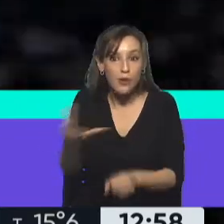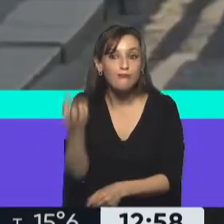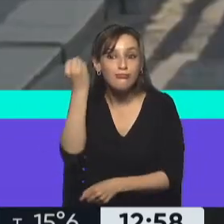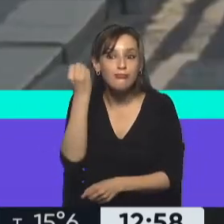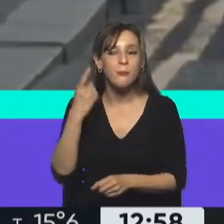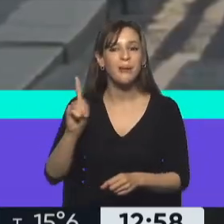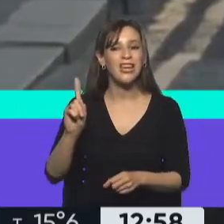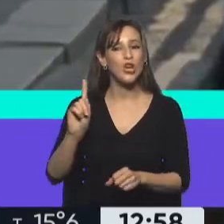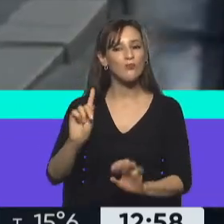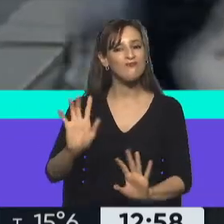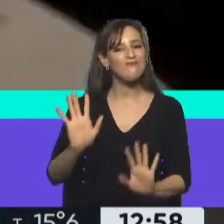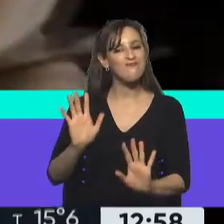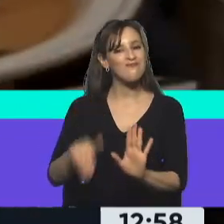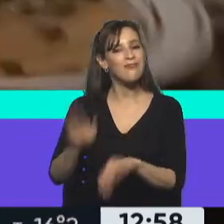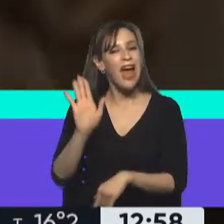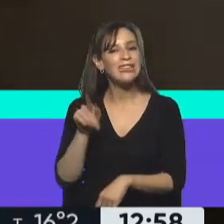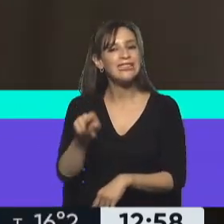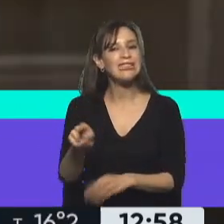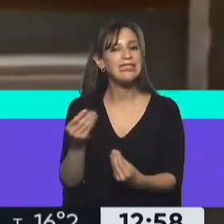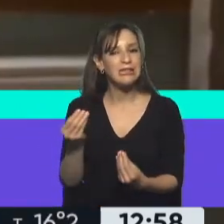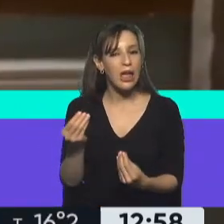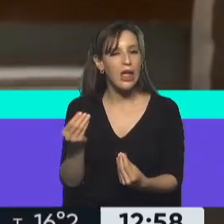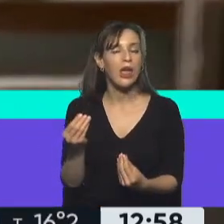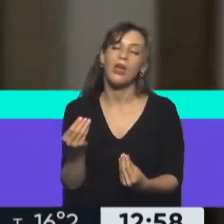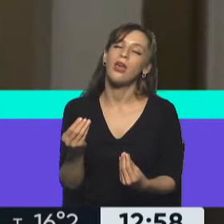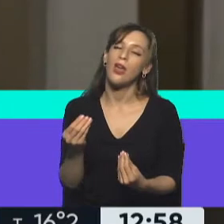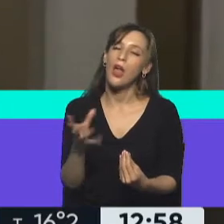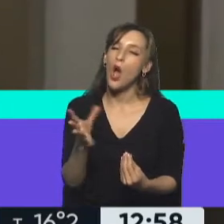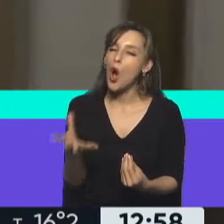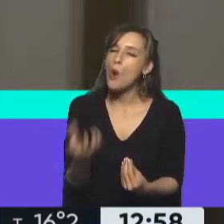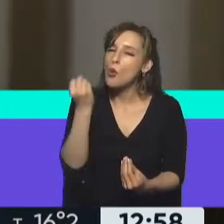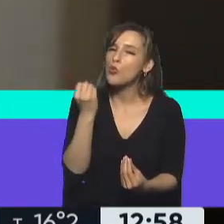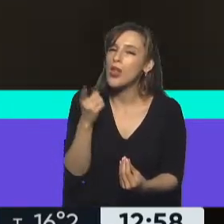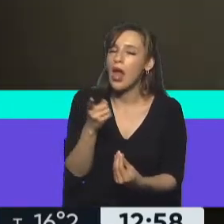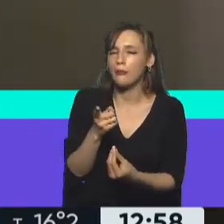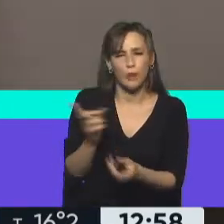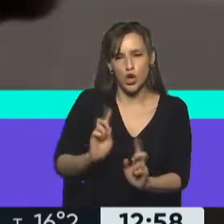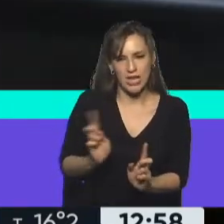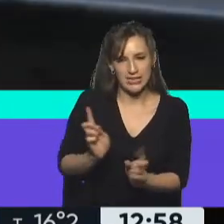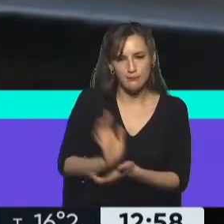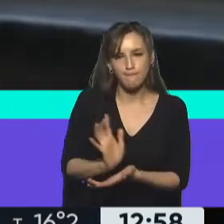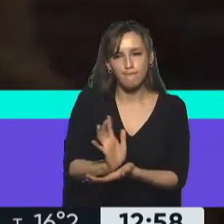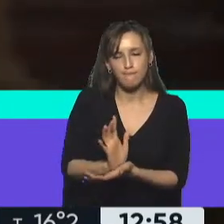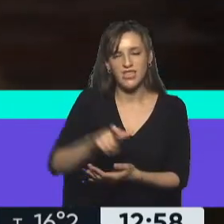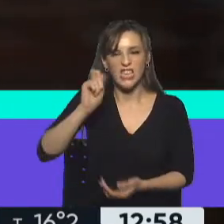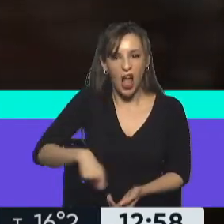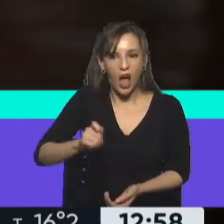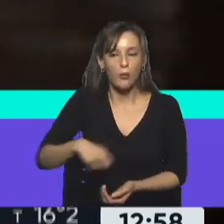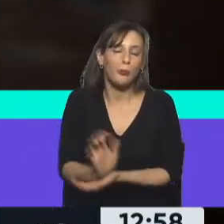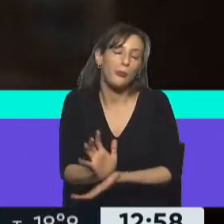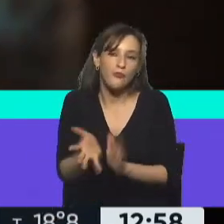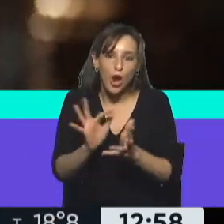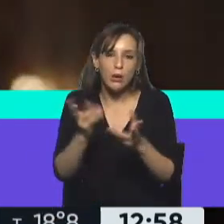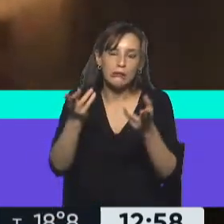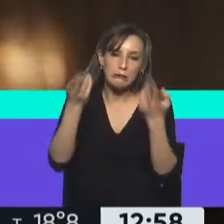medio camuflada y en realidad es casi una oportunidad para esclavizarse, ¿no? Tenemos esa, que es una de las